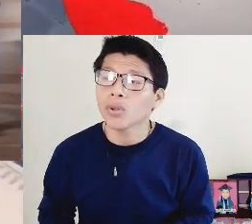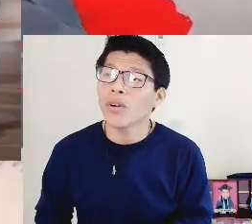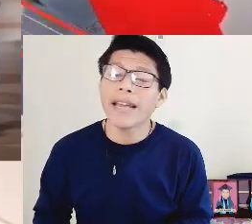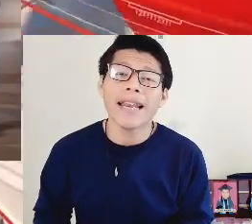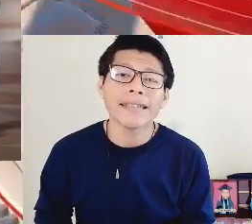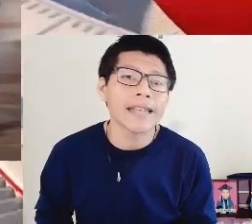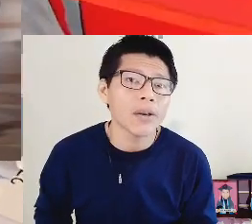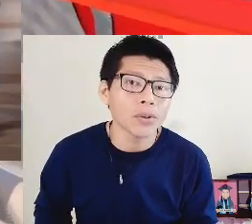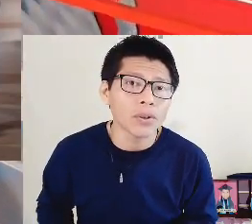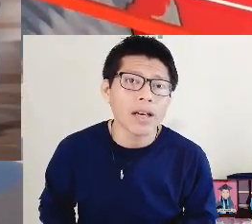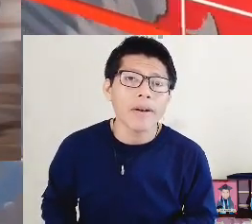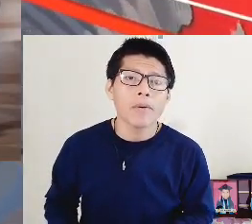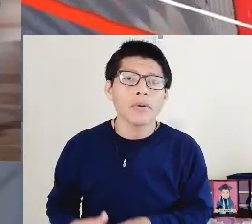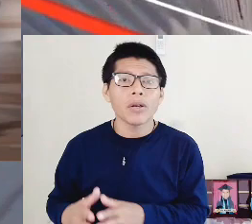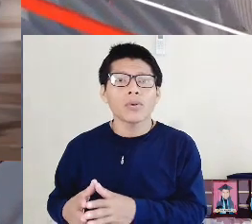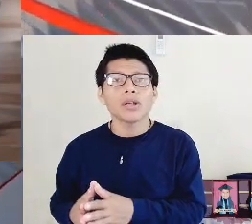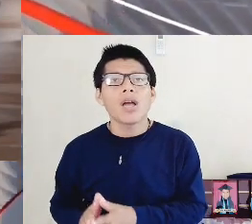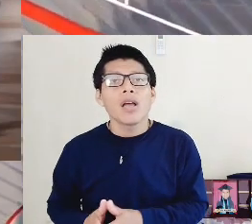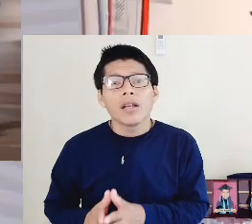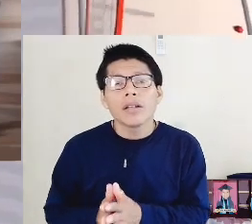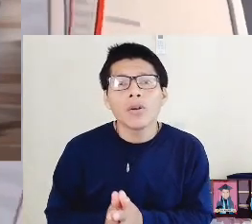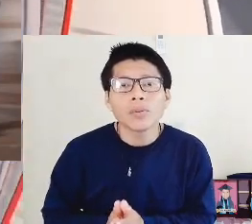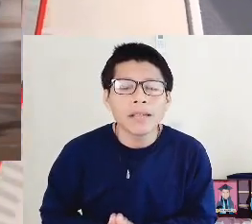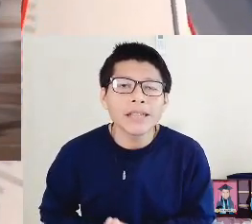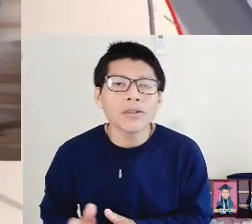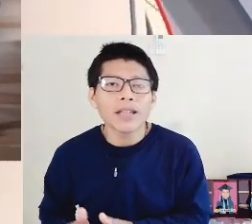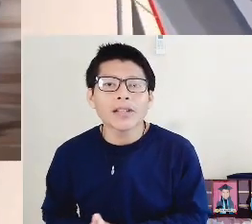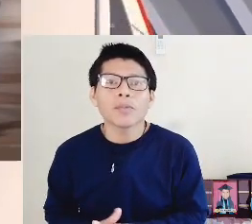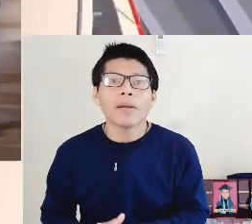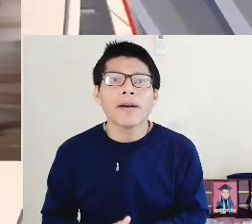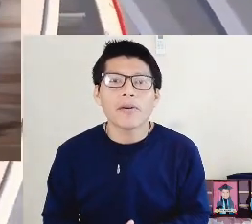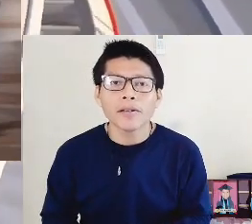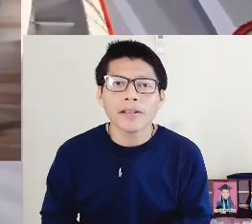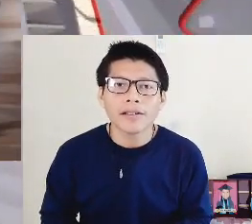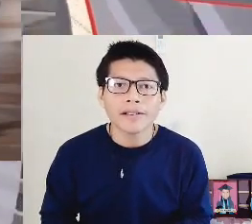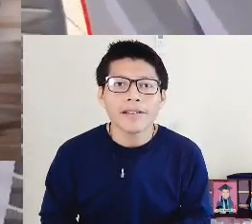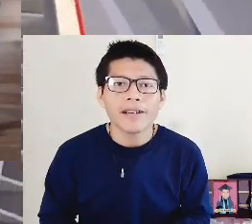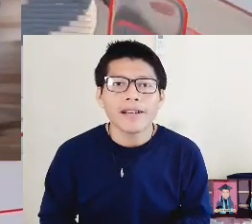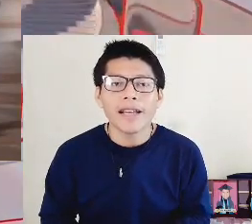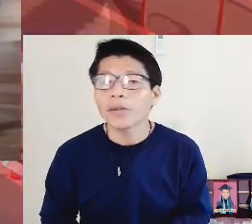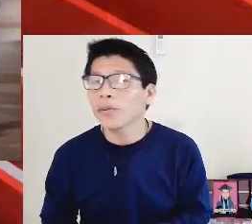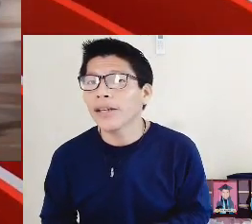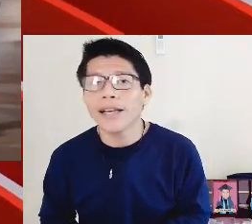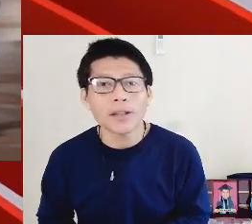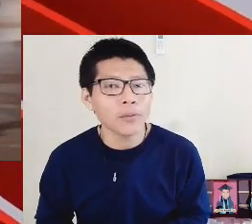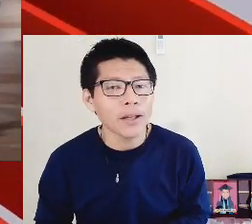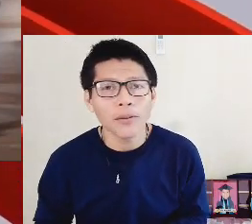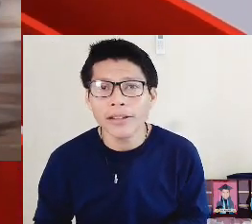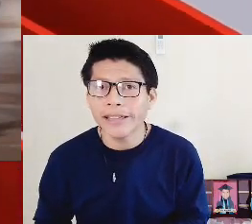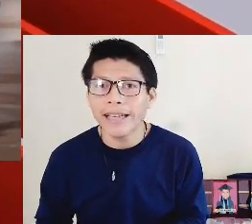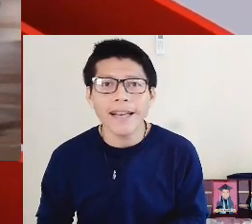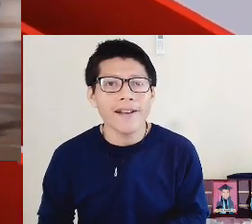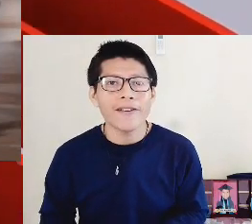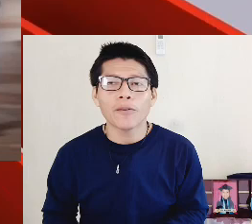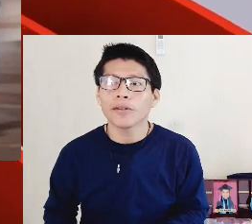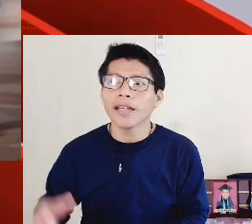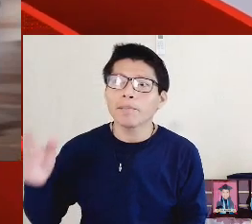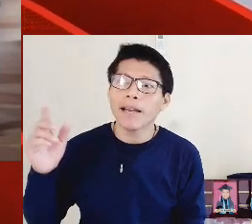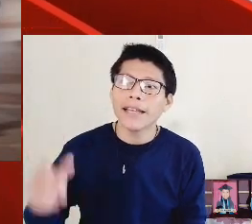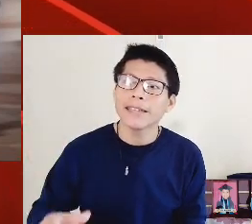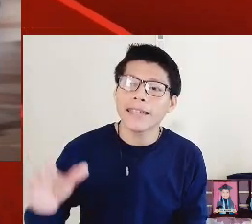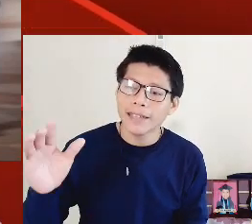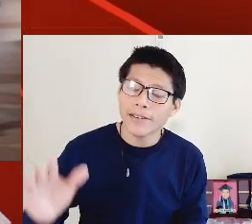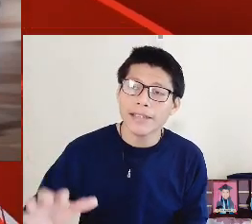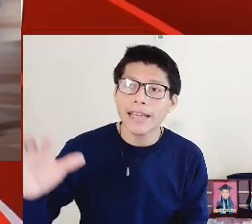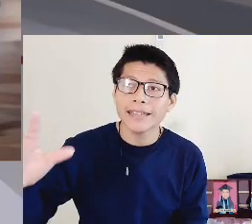horroroso el asqueroso trabajo de los de los ministros de sistema corte la judicatura no tiene la